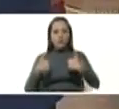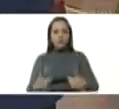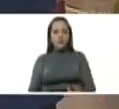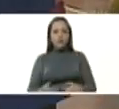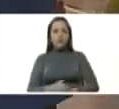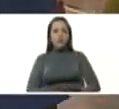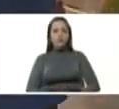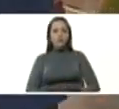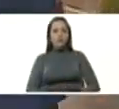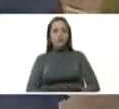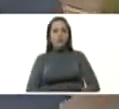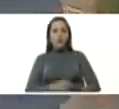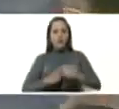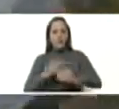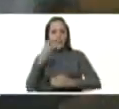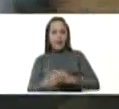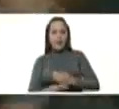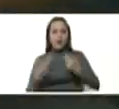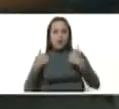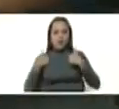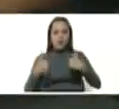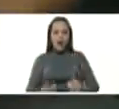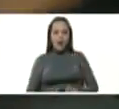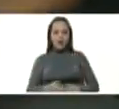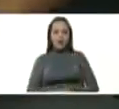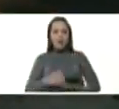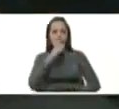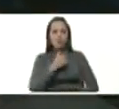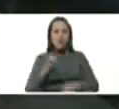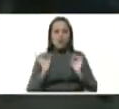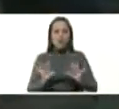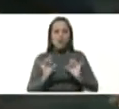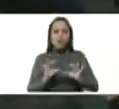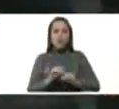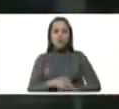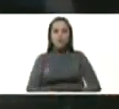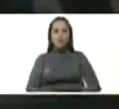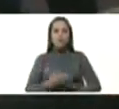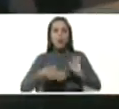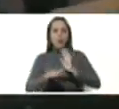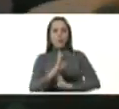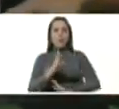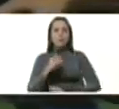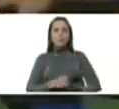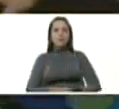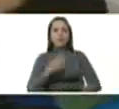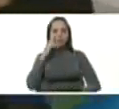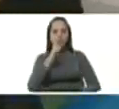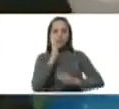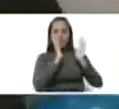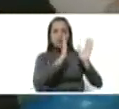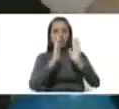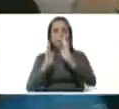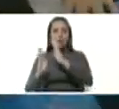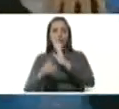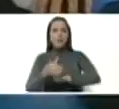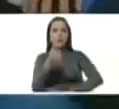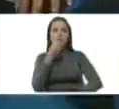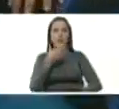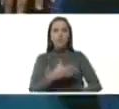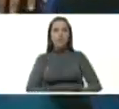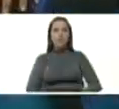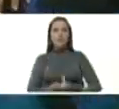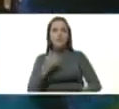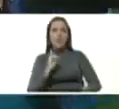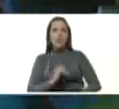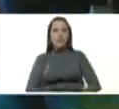El plan humano, el plan sin dolor. Vamos a ver la fase, esto es lo más bello que hay. Aquí tenemos a una